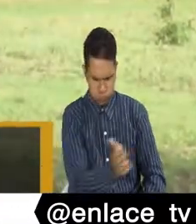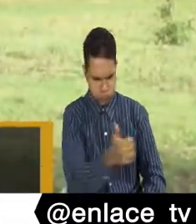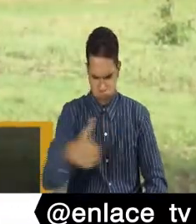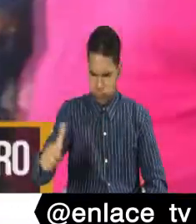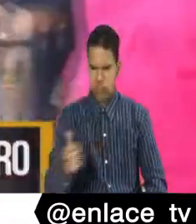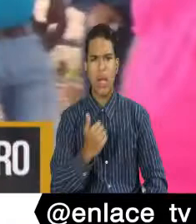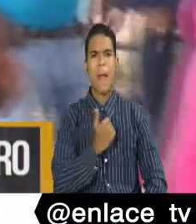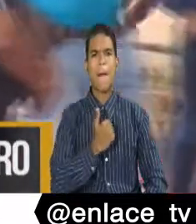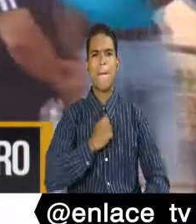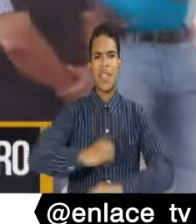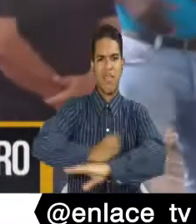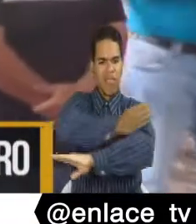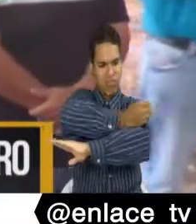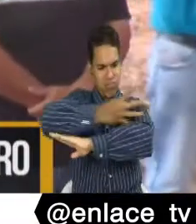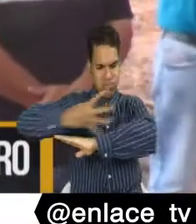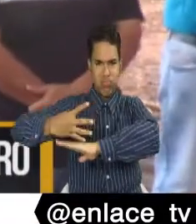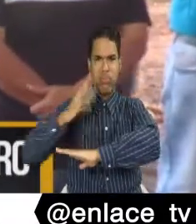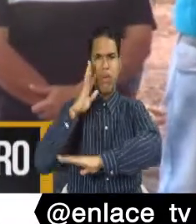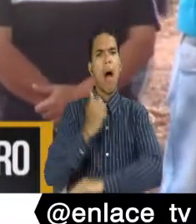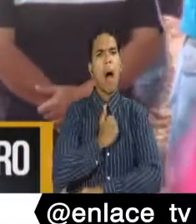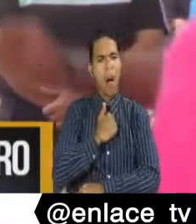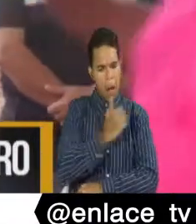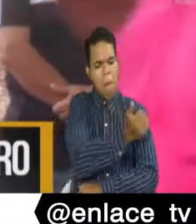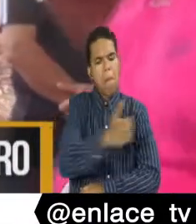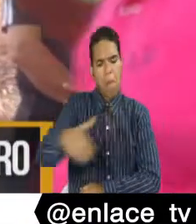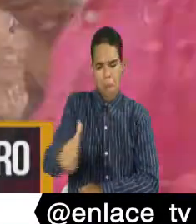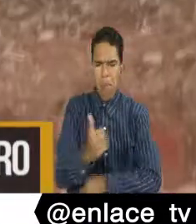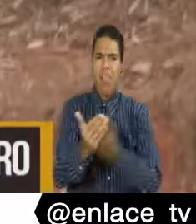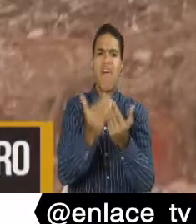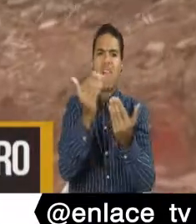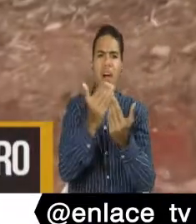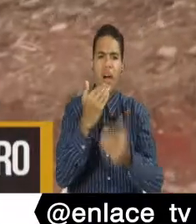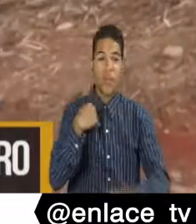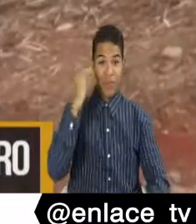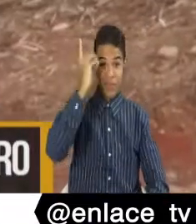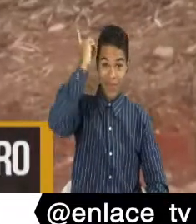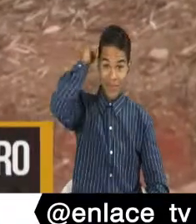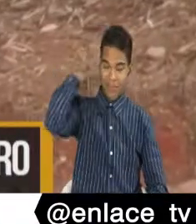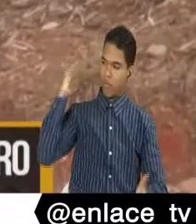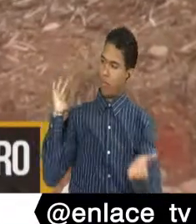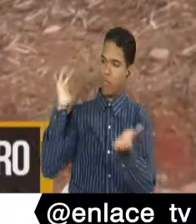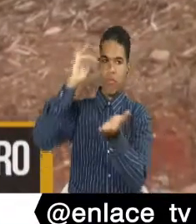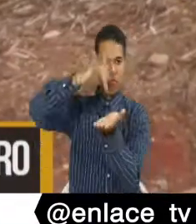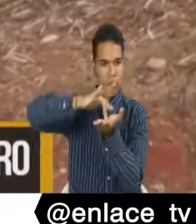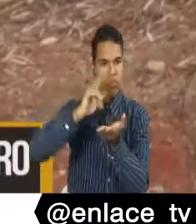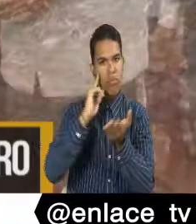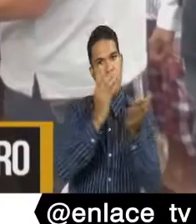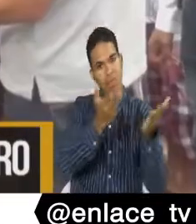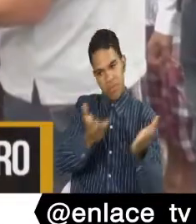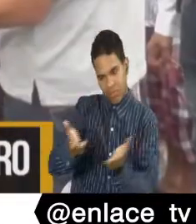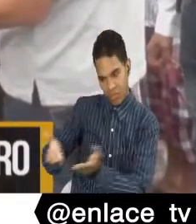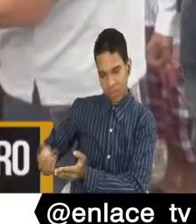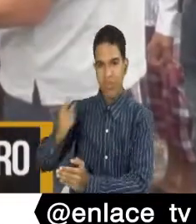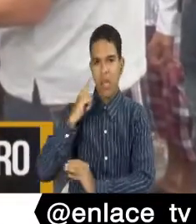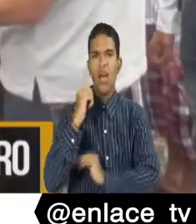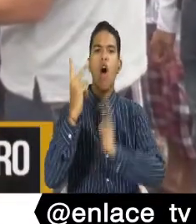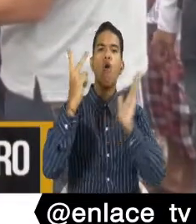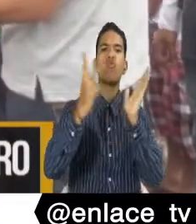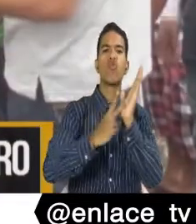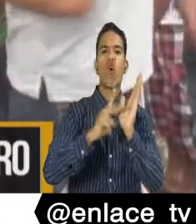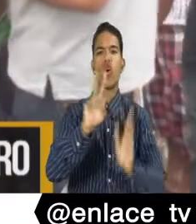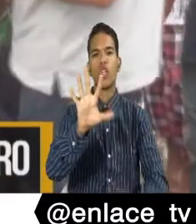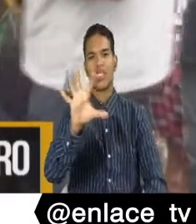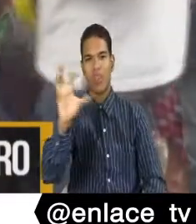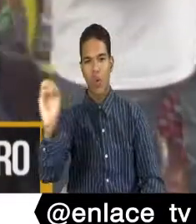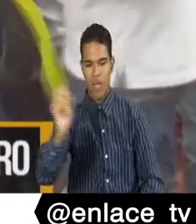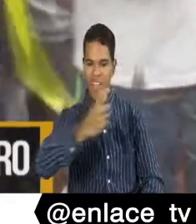esta vía. Hasta aquí llegó el alcalde de la ciudad, Darío Echeverry, para inaugurar la obra que beneficiará a 250 familias de